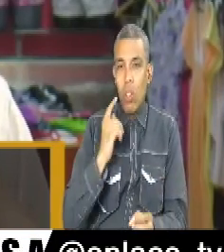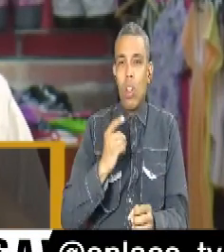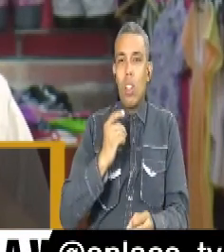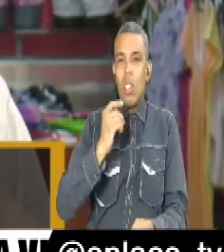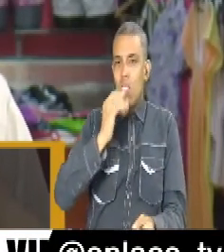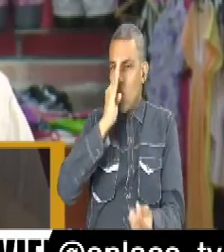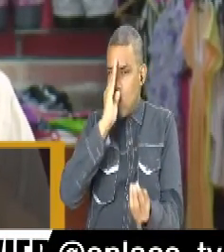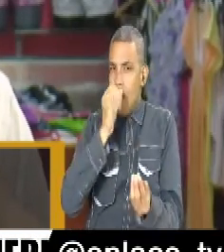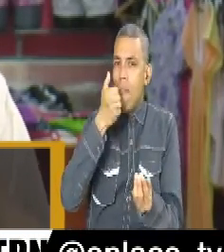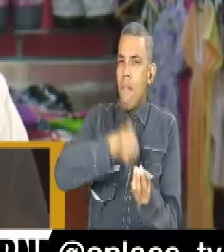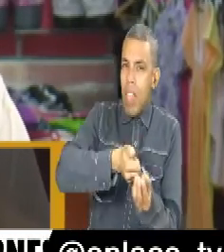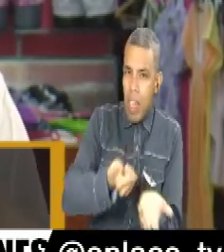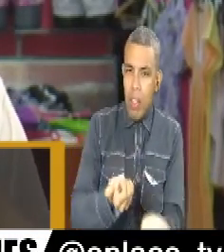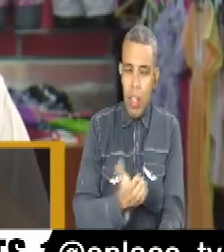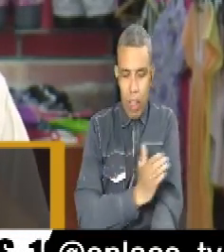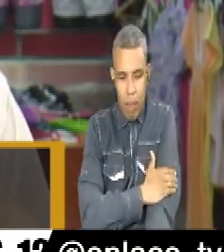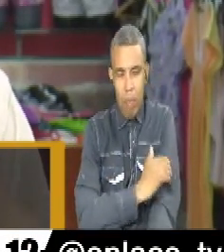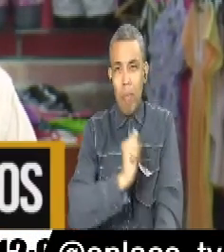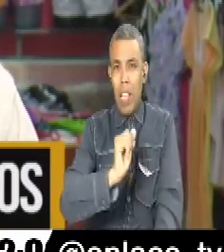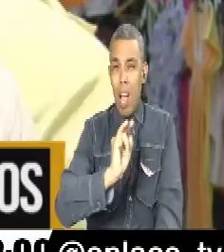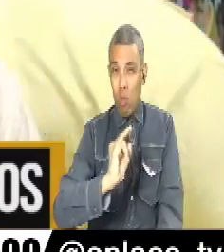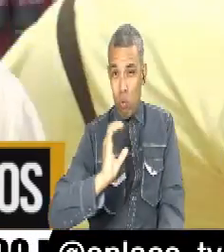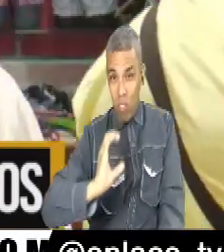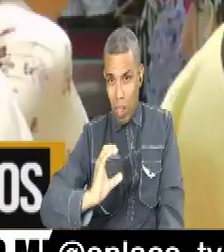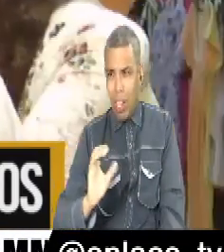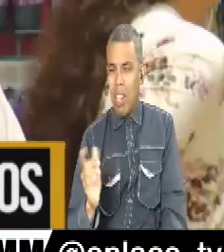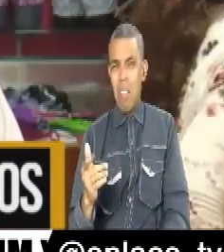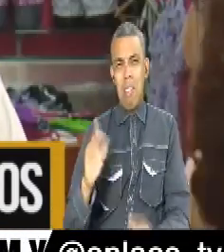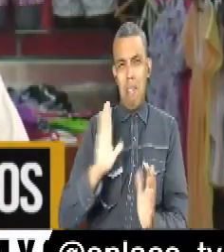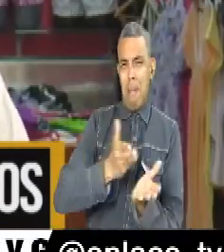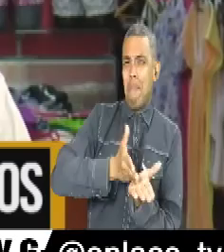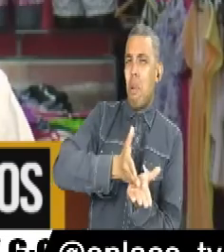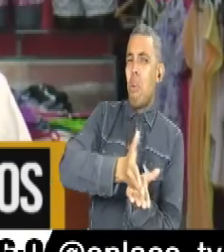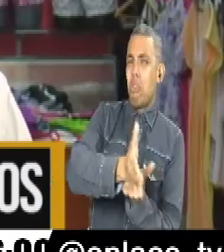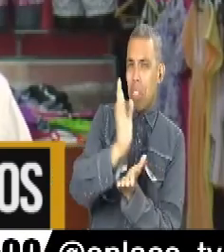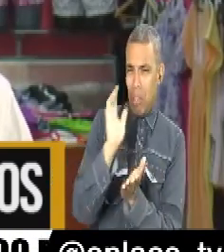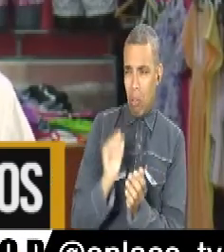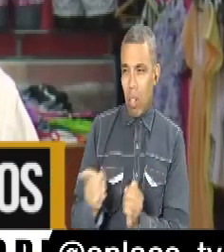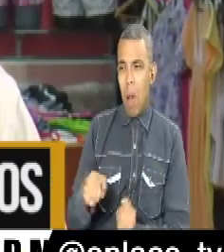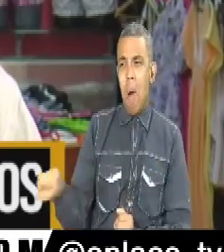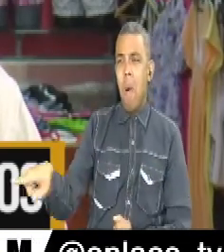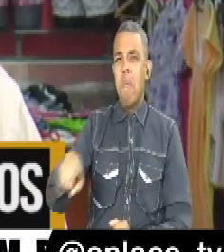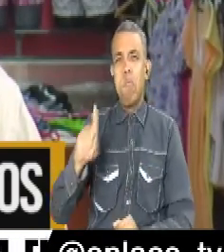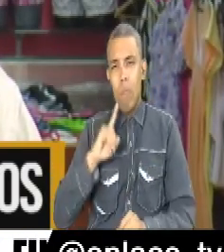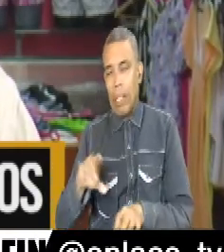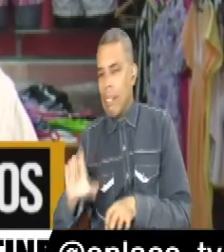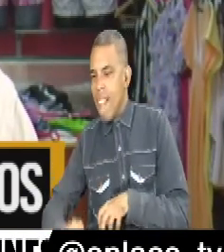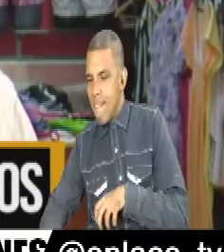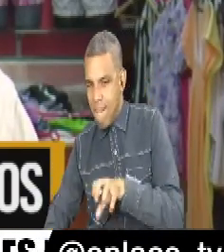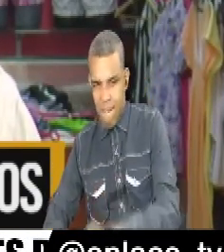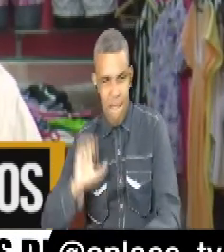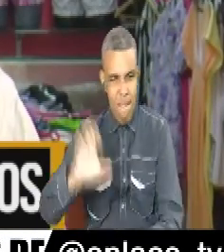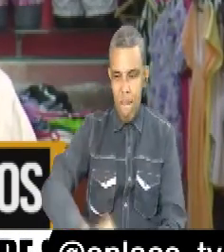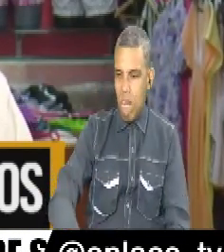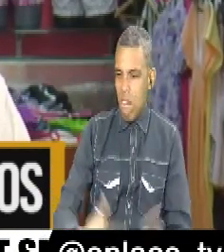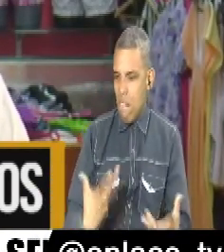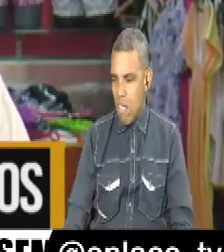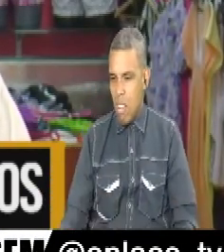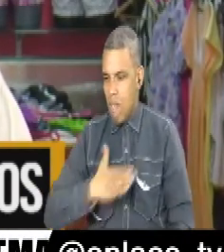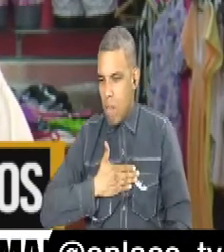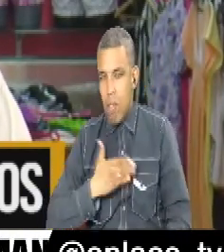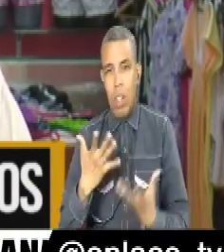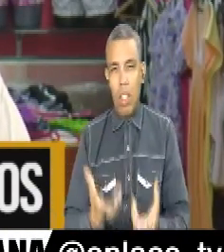tal. Que allí en esas veredas que están en ese diámetro o en esa distancia, es donde se han